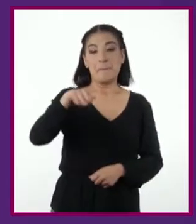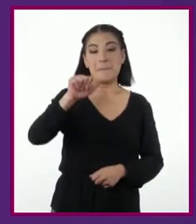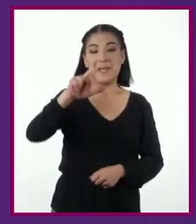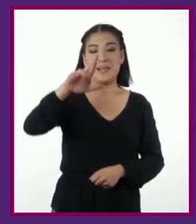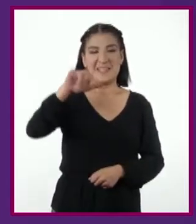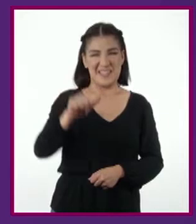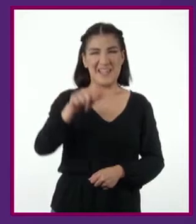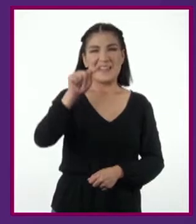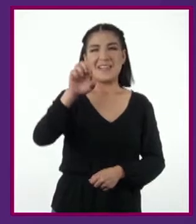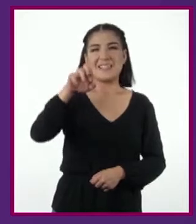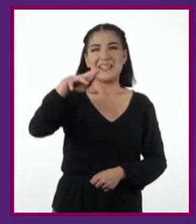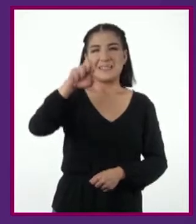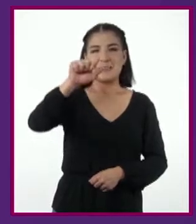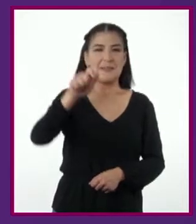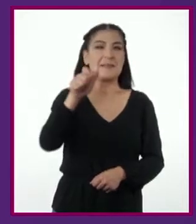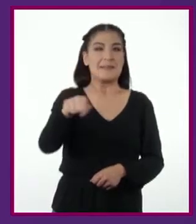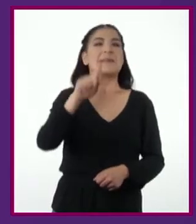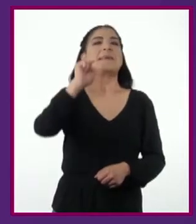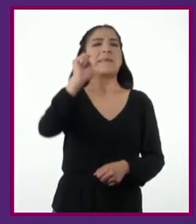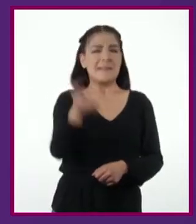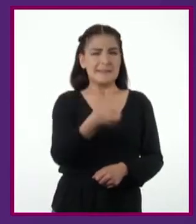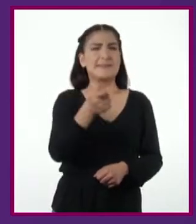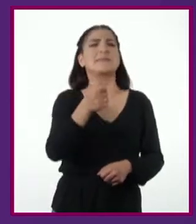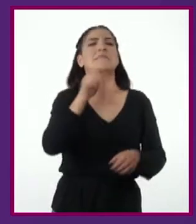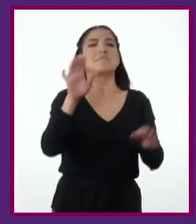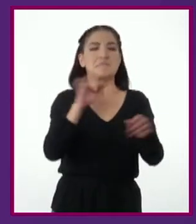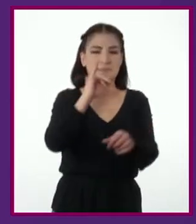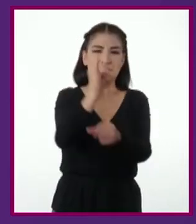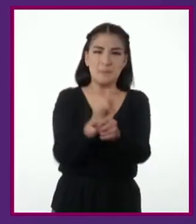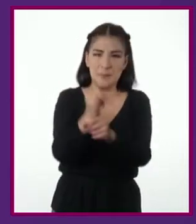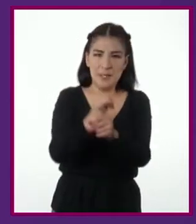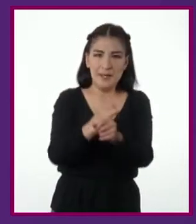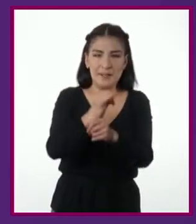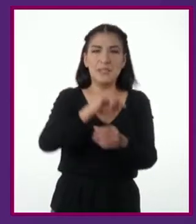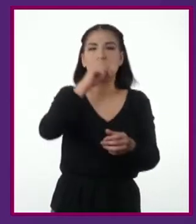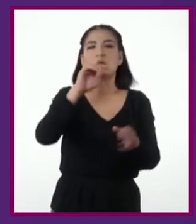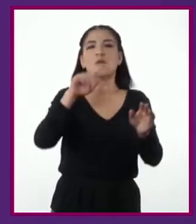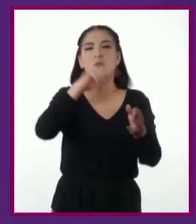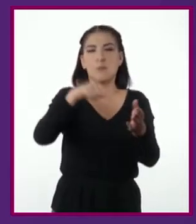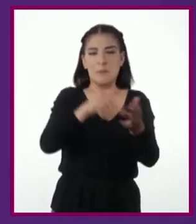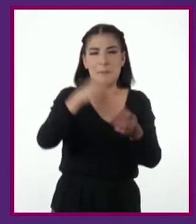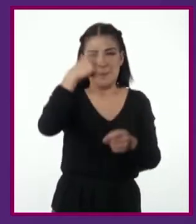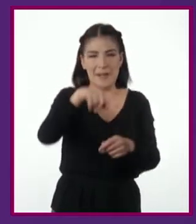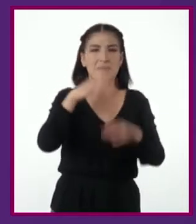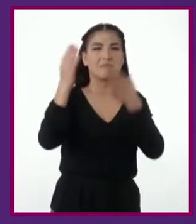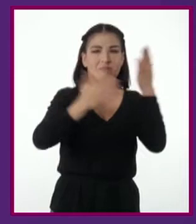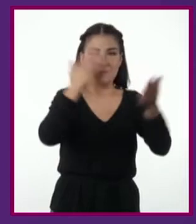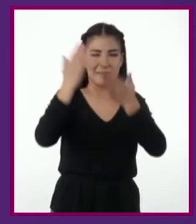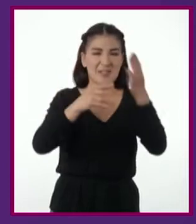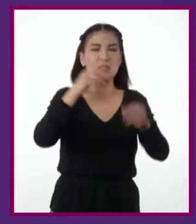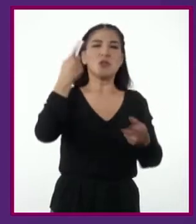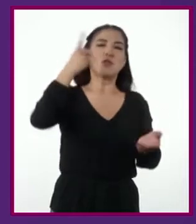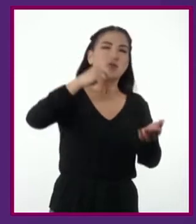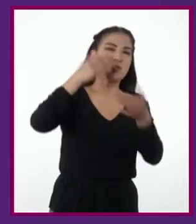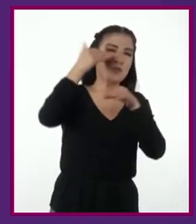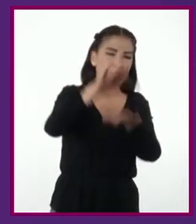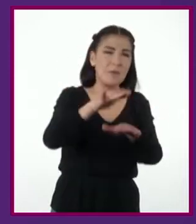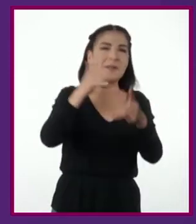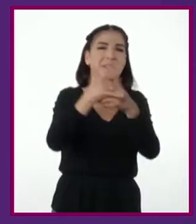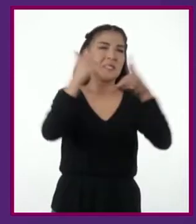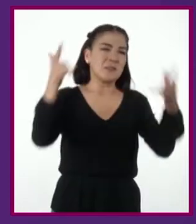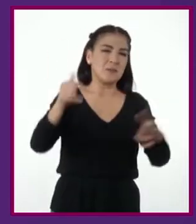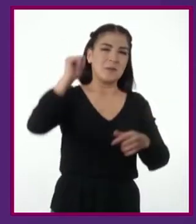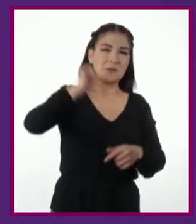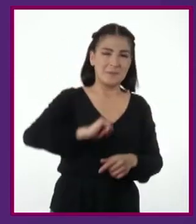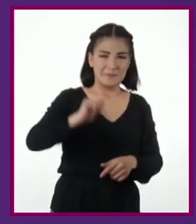Rojas Rabiela, investigadora del Centro de Investigaciones y Estudios Superiores en Antropología Social,